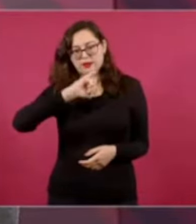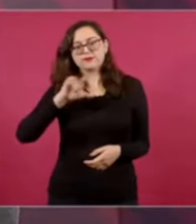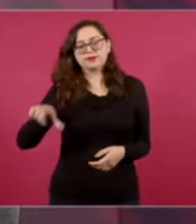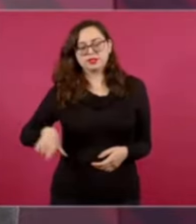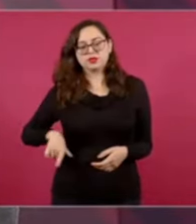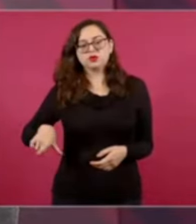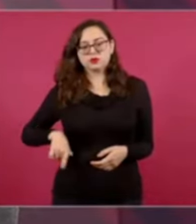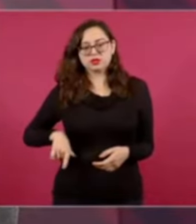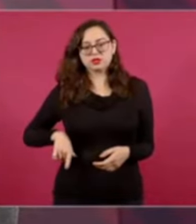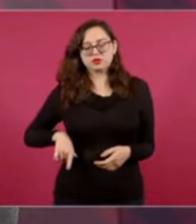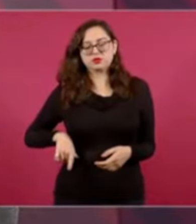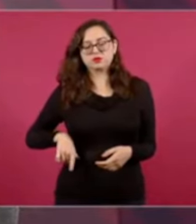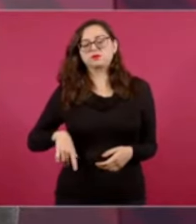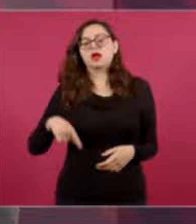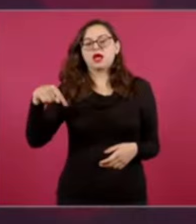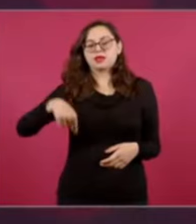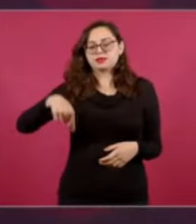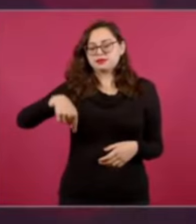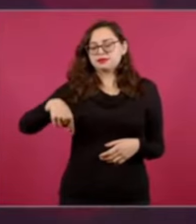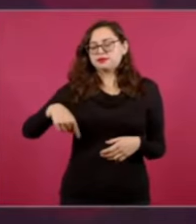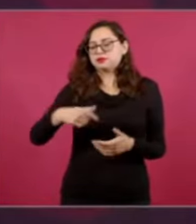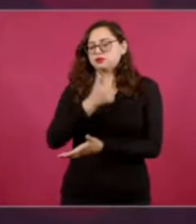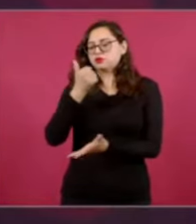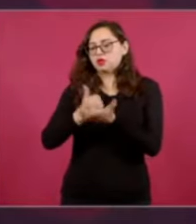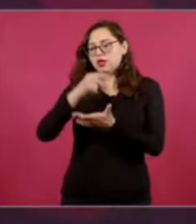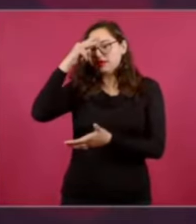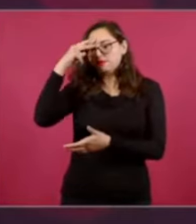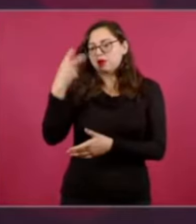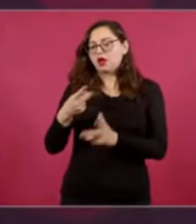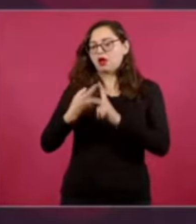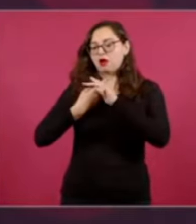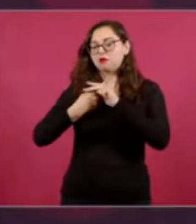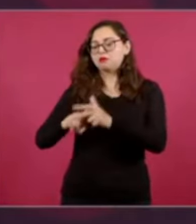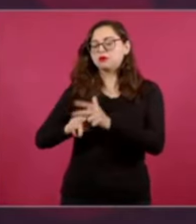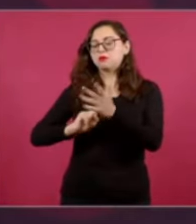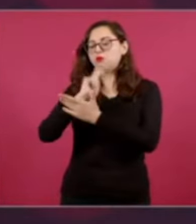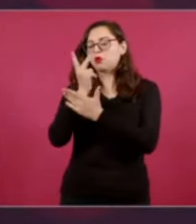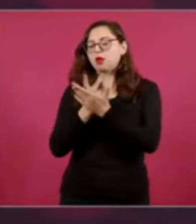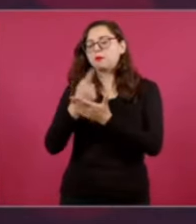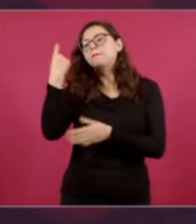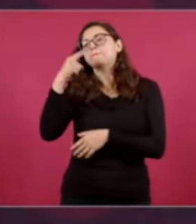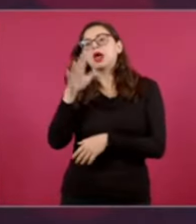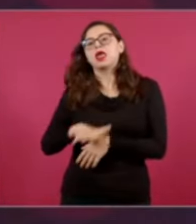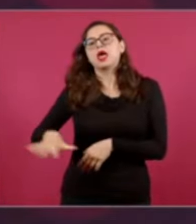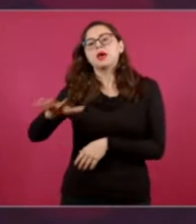creamos los programas de pensión para adultos mayores,